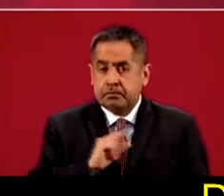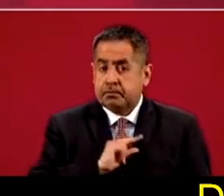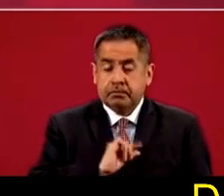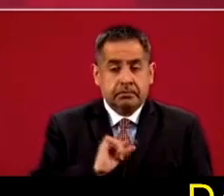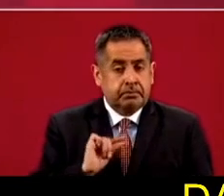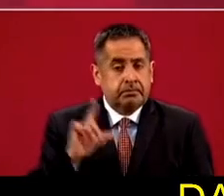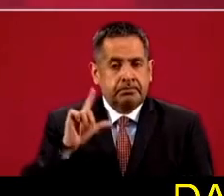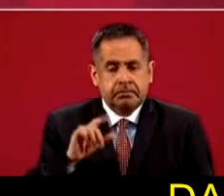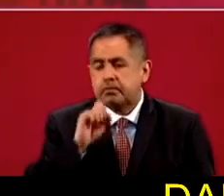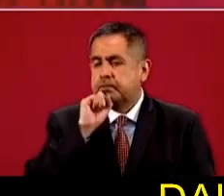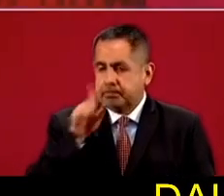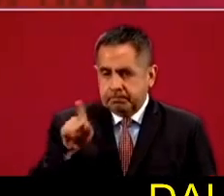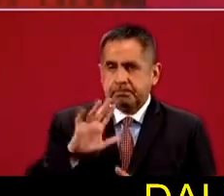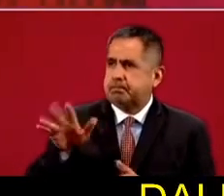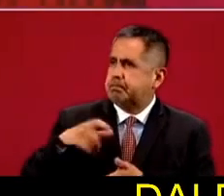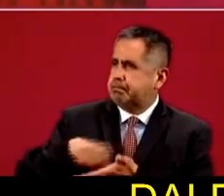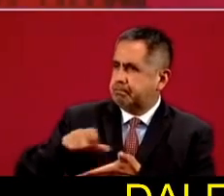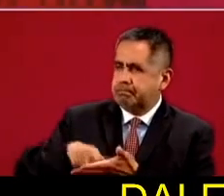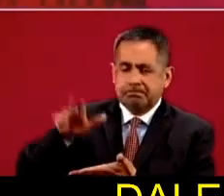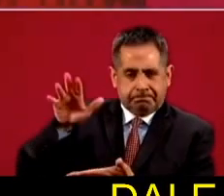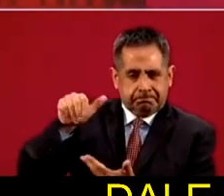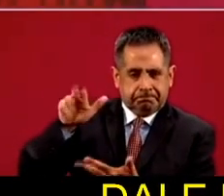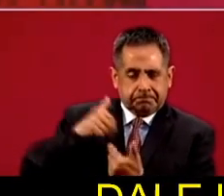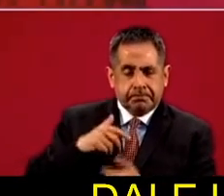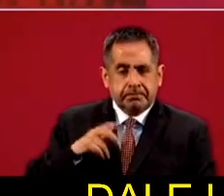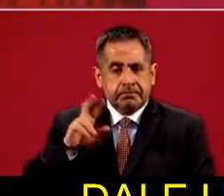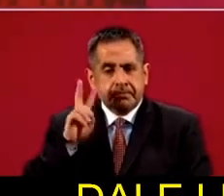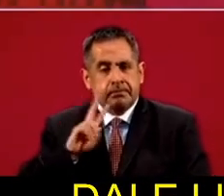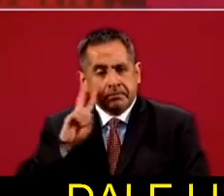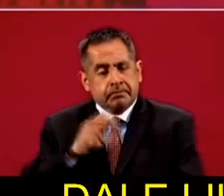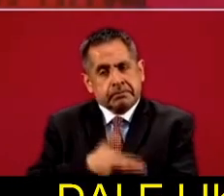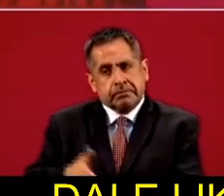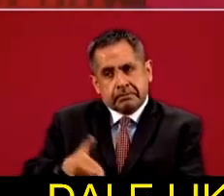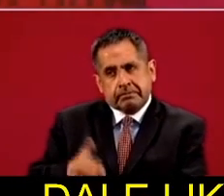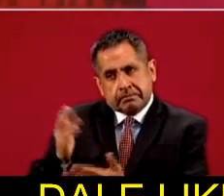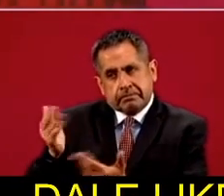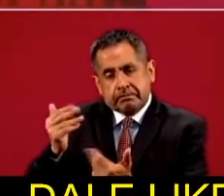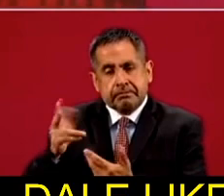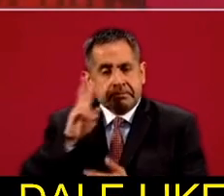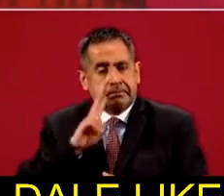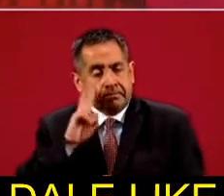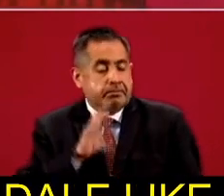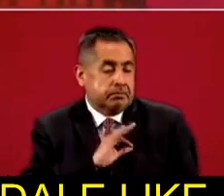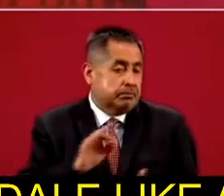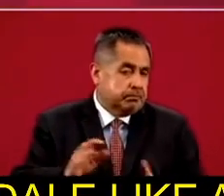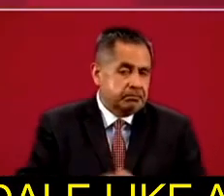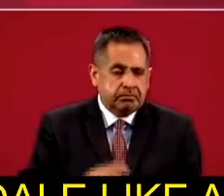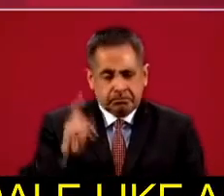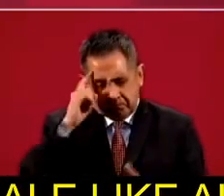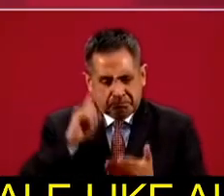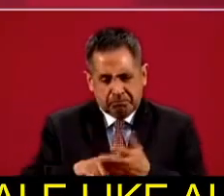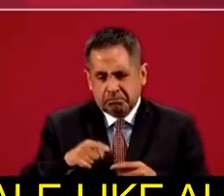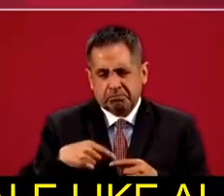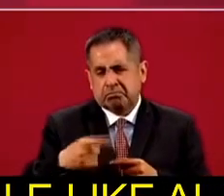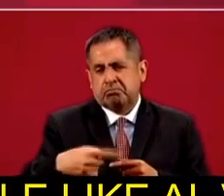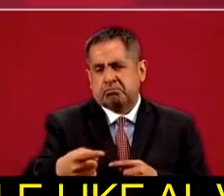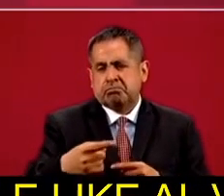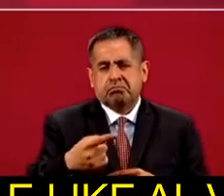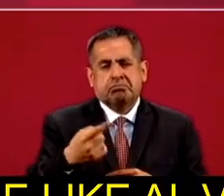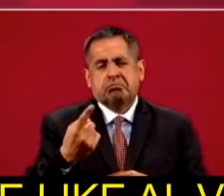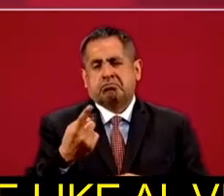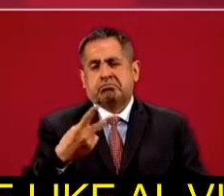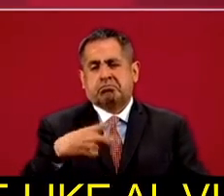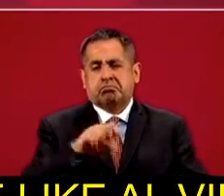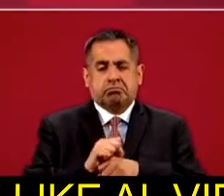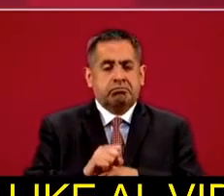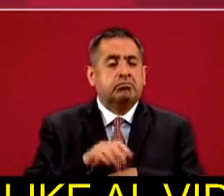en ese mismo procedimiento, lo estamos resolviendo prácticamente en unas semanas en relación a la